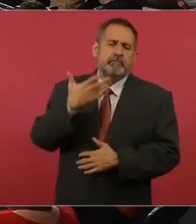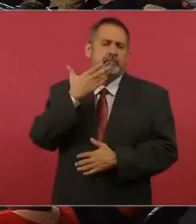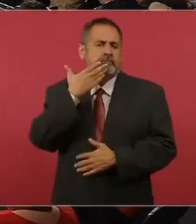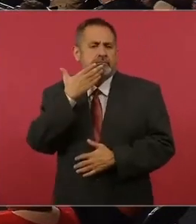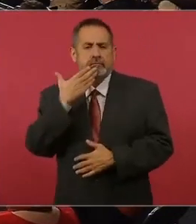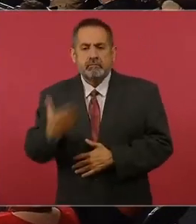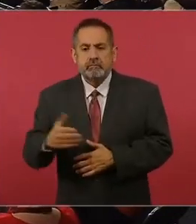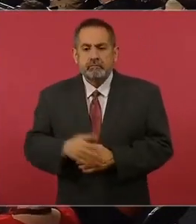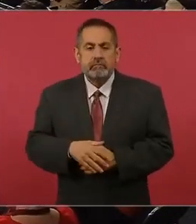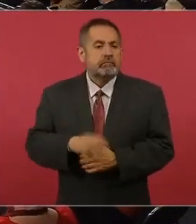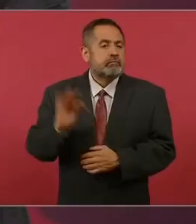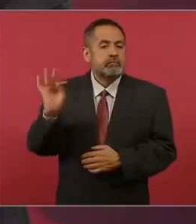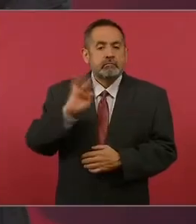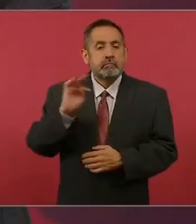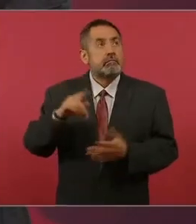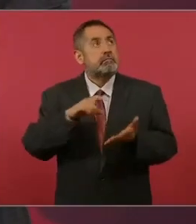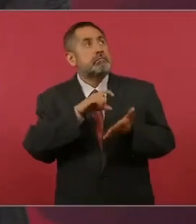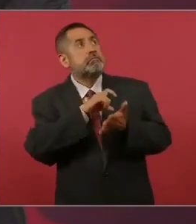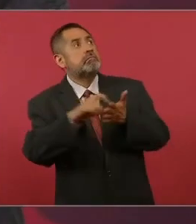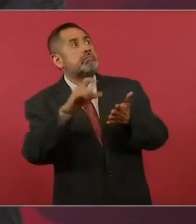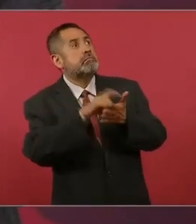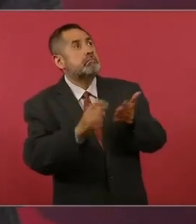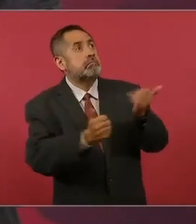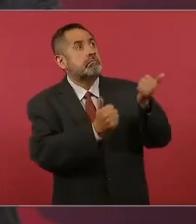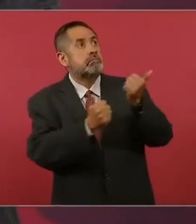al libre mercado